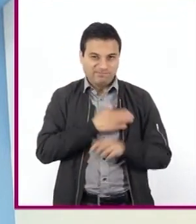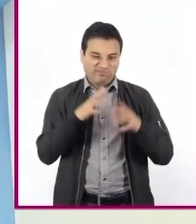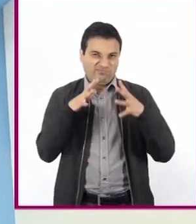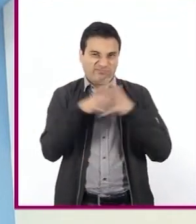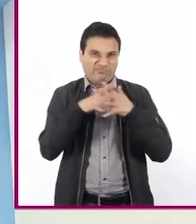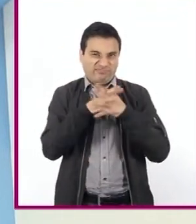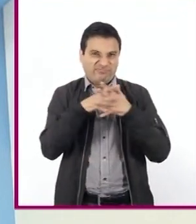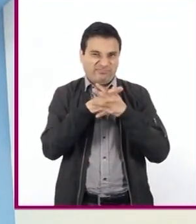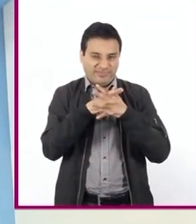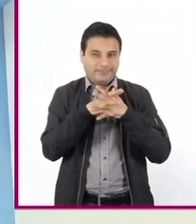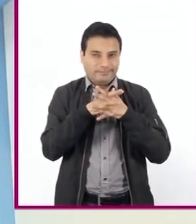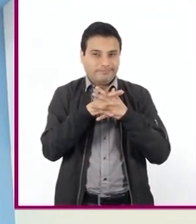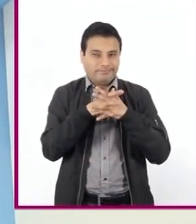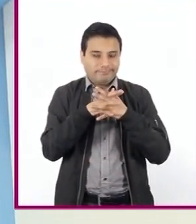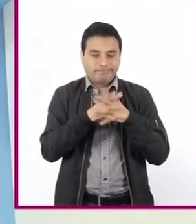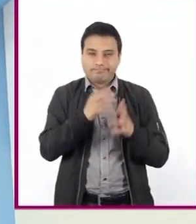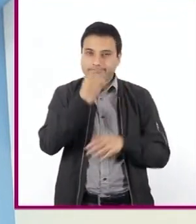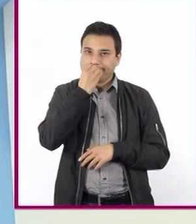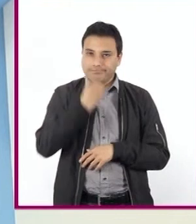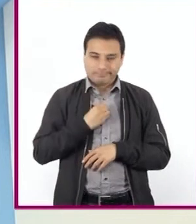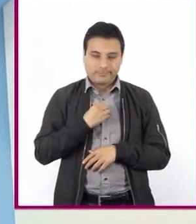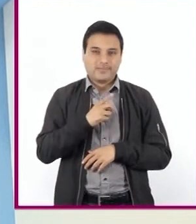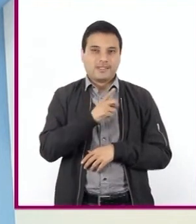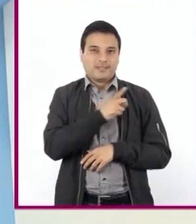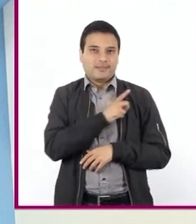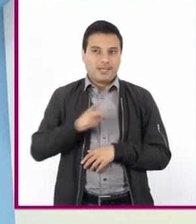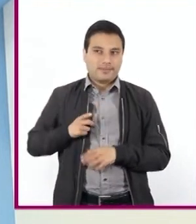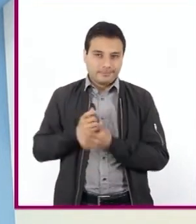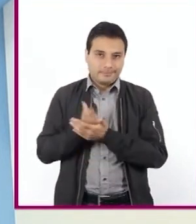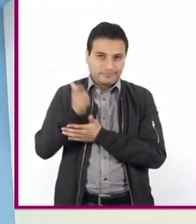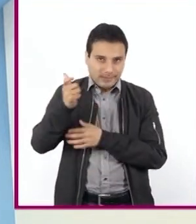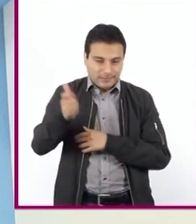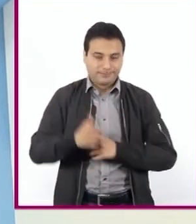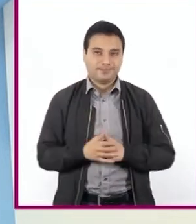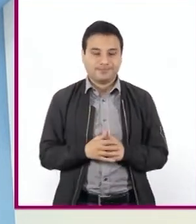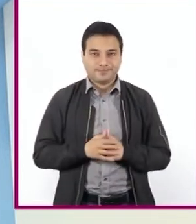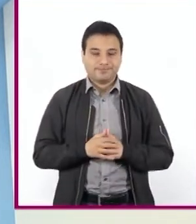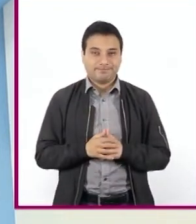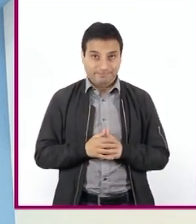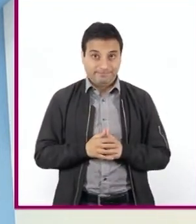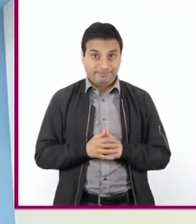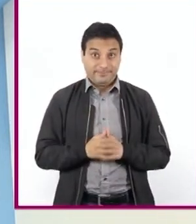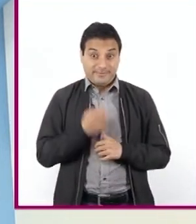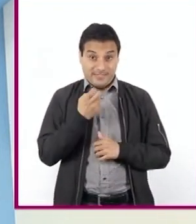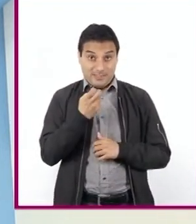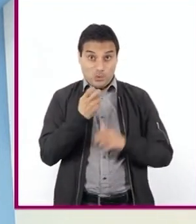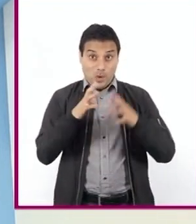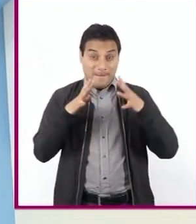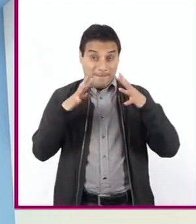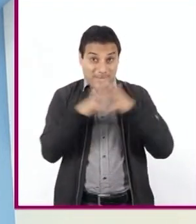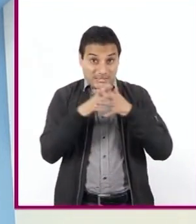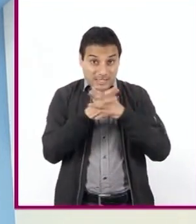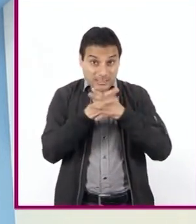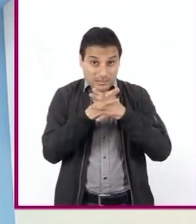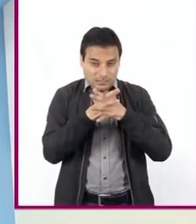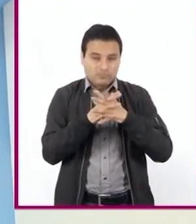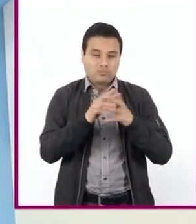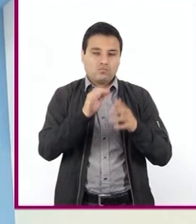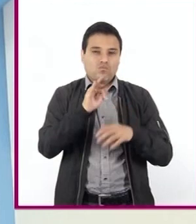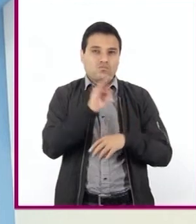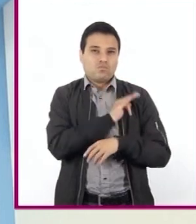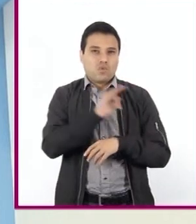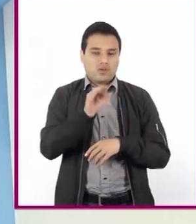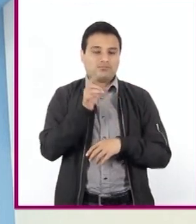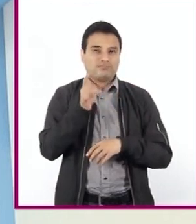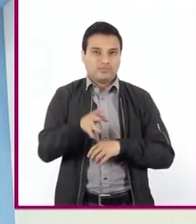que tenían con otros países como Francia. De ello dependía el prestigio y el mantenimiento